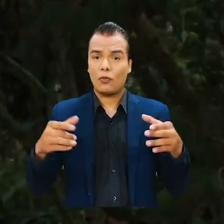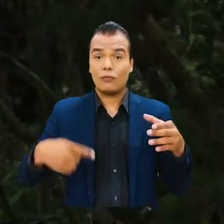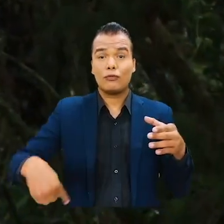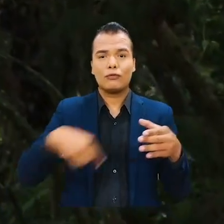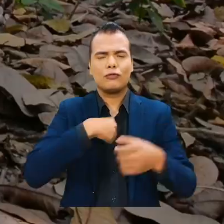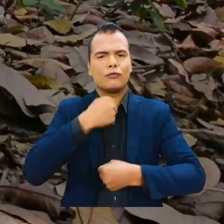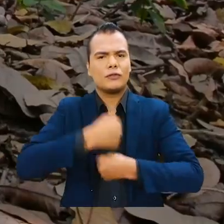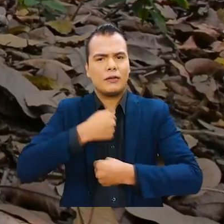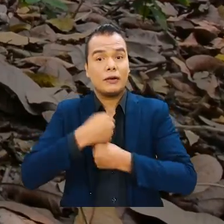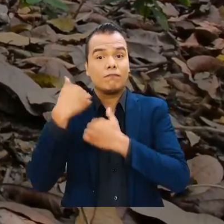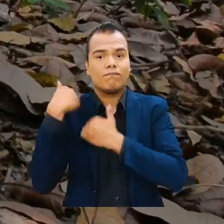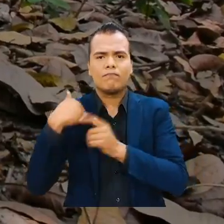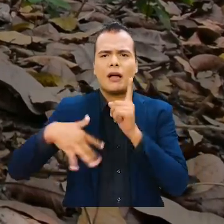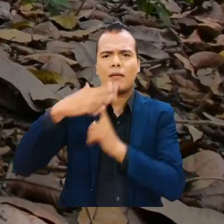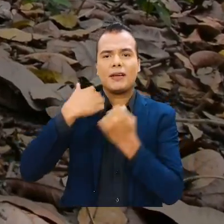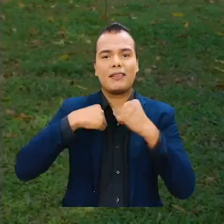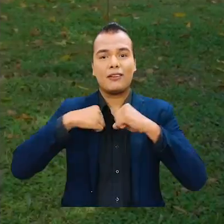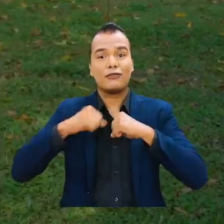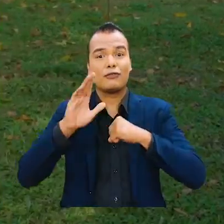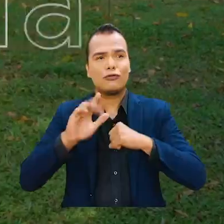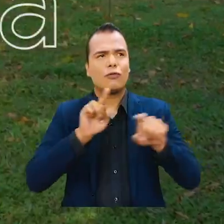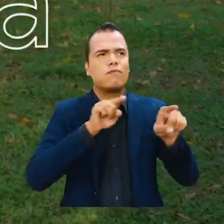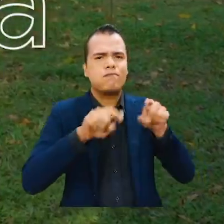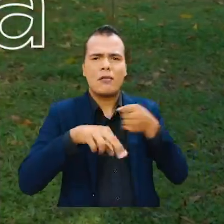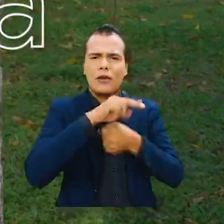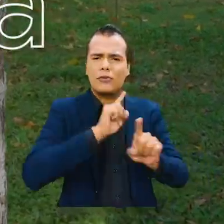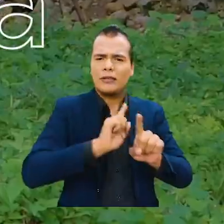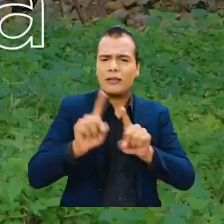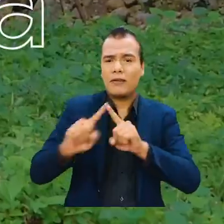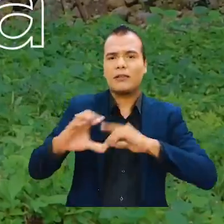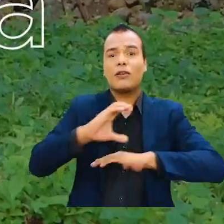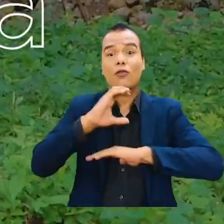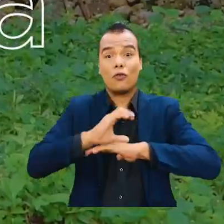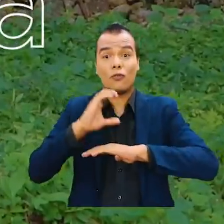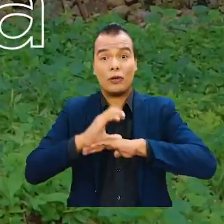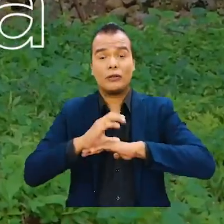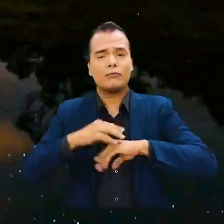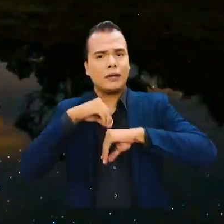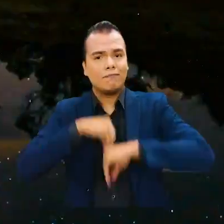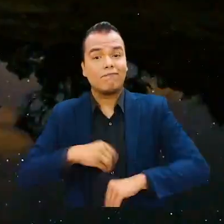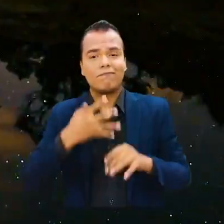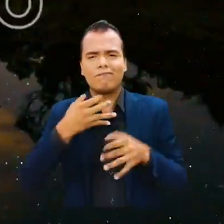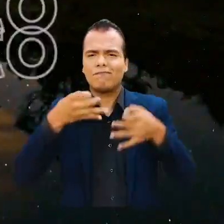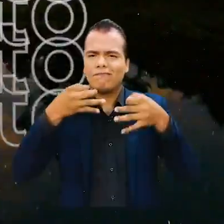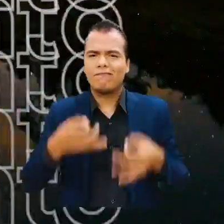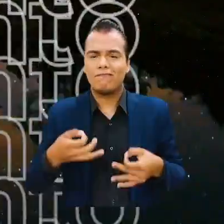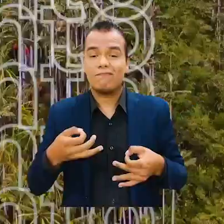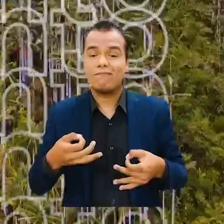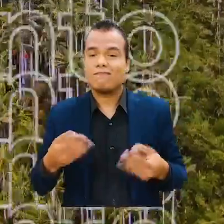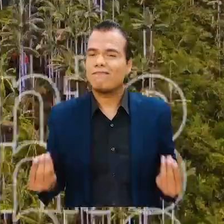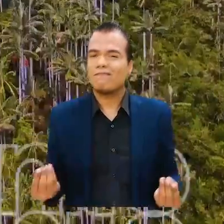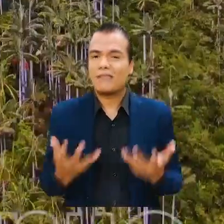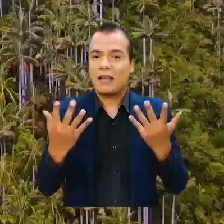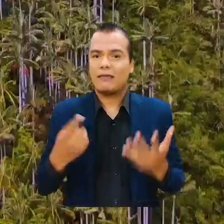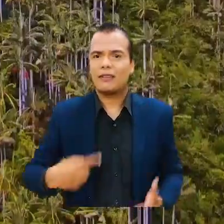Las Corporaciones Autónomas Regionales y de Desarrollo Sostenible de Colombia somos vida, somos